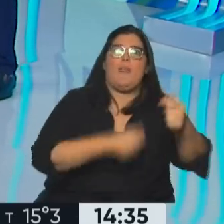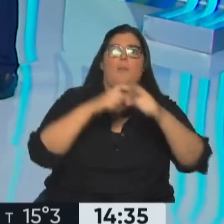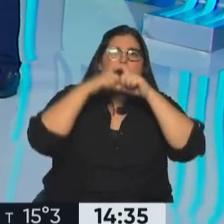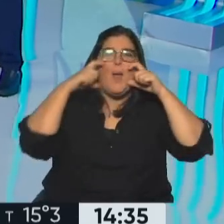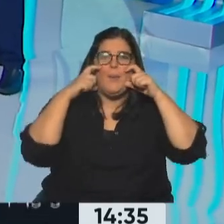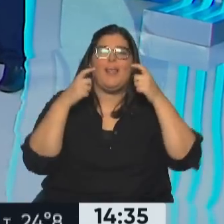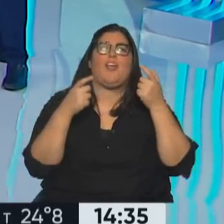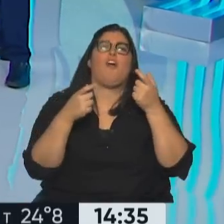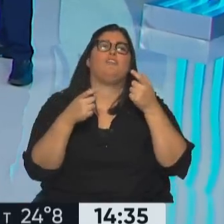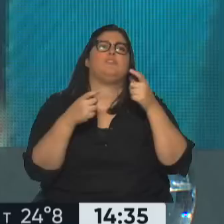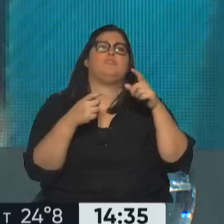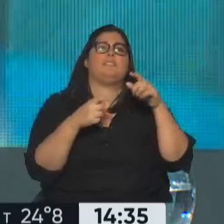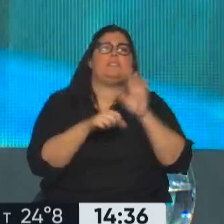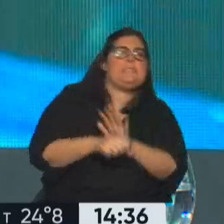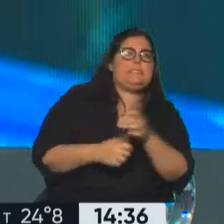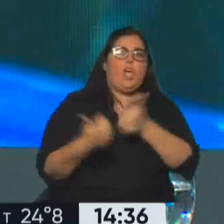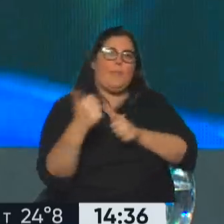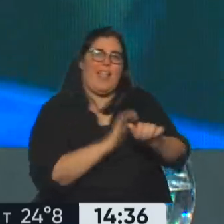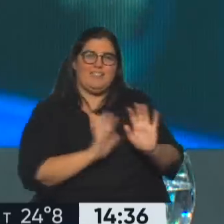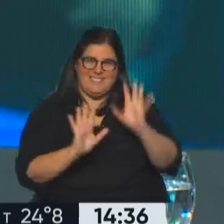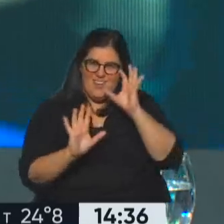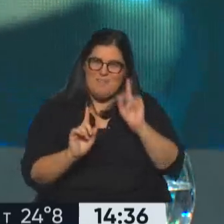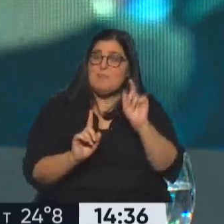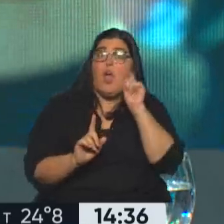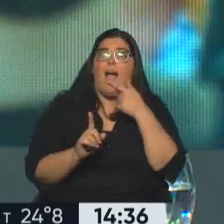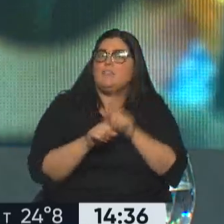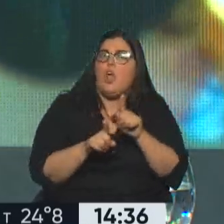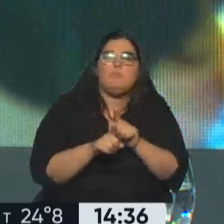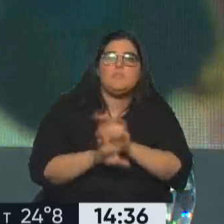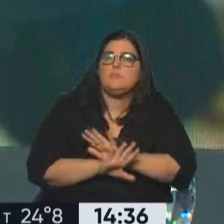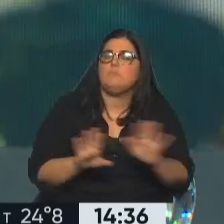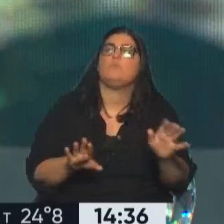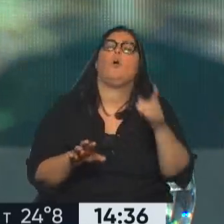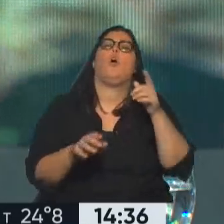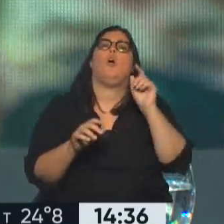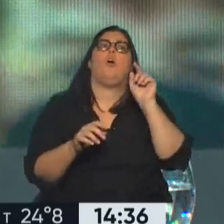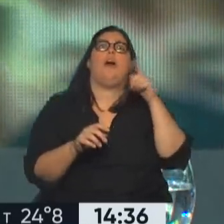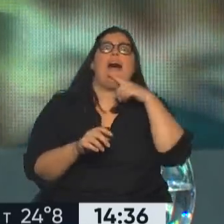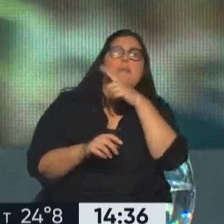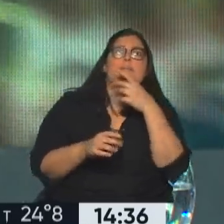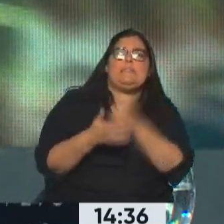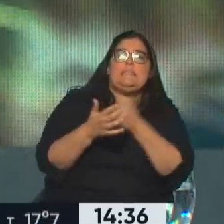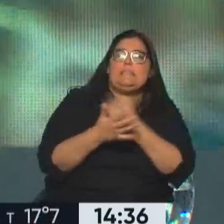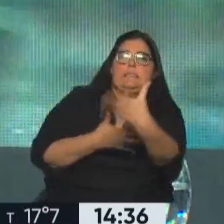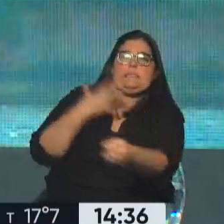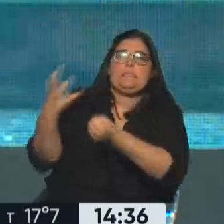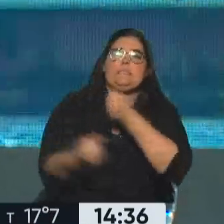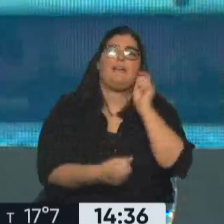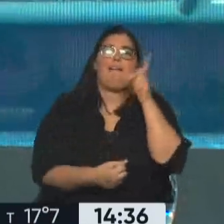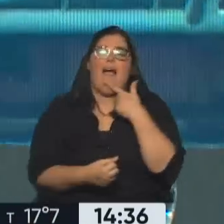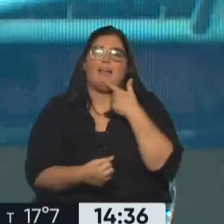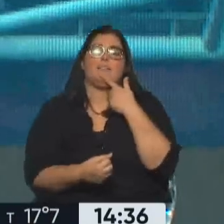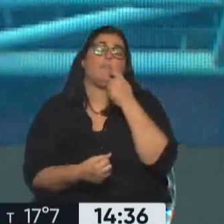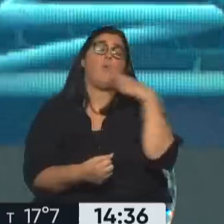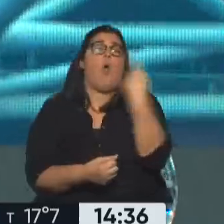también. Bueno, lo mismo está pasando con el gas. O sea, Alemania está tratando de llevarse todo el gas y hay países como, vamos a hablar de Sri